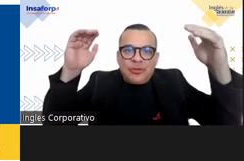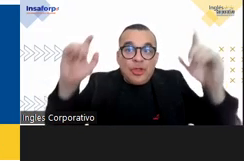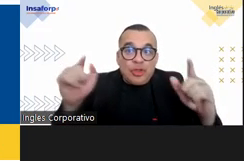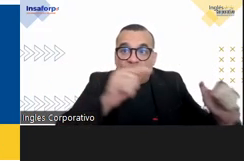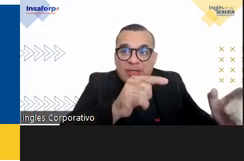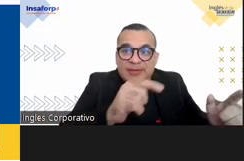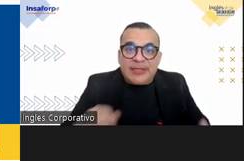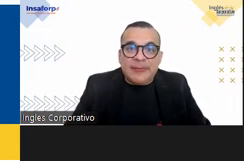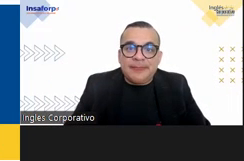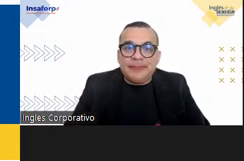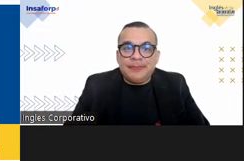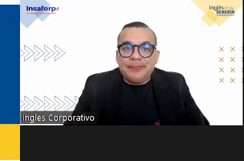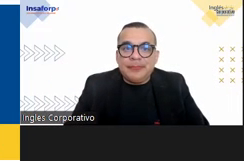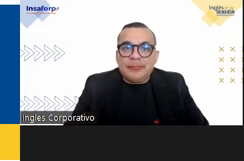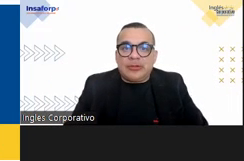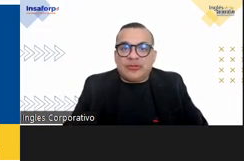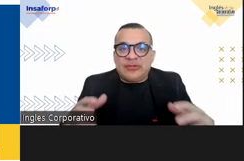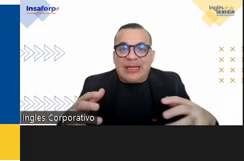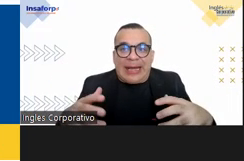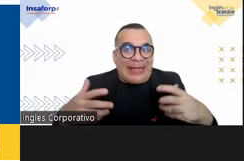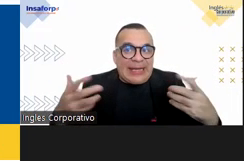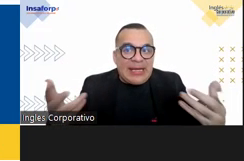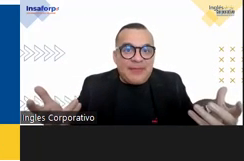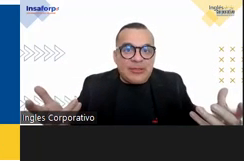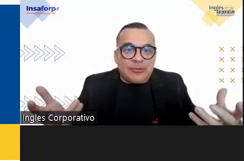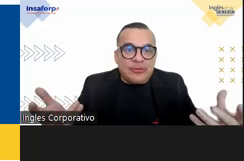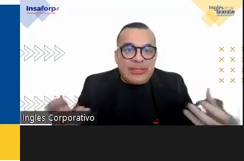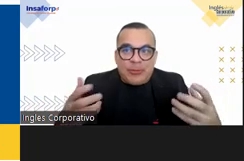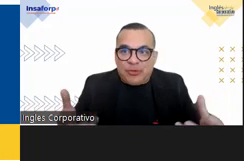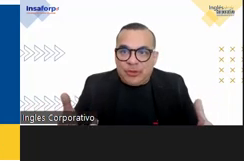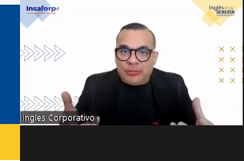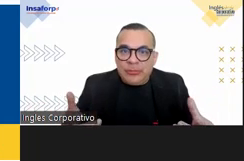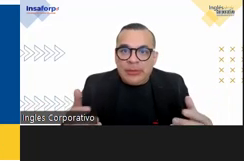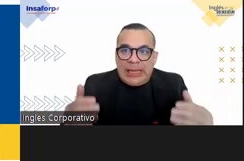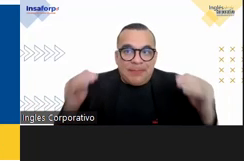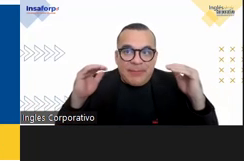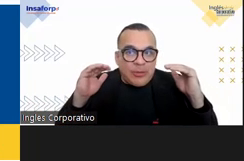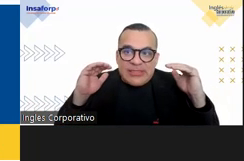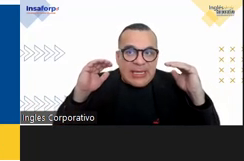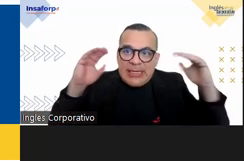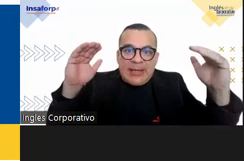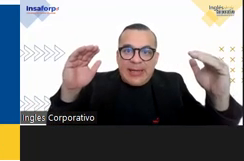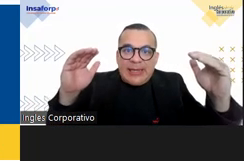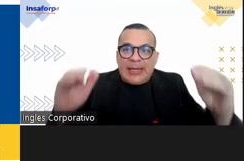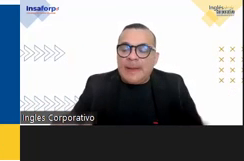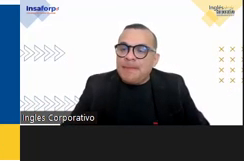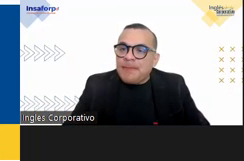de nosotros no lo sabe hacer. Entonces, al crear eventos de promoción, el primero que